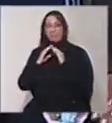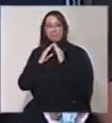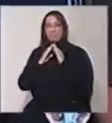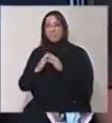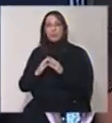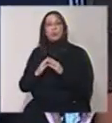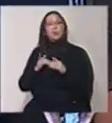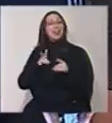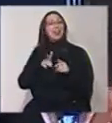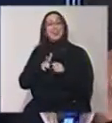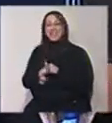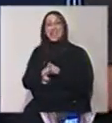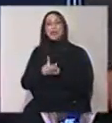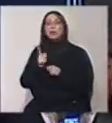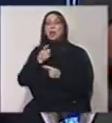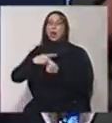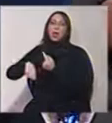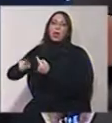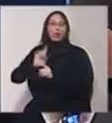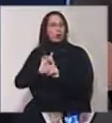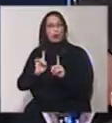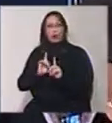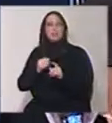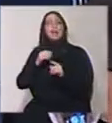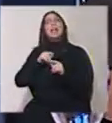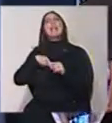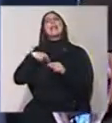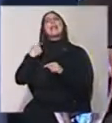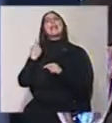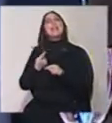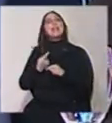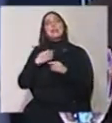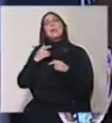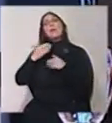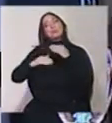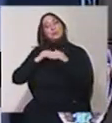lo más directa posible para ir al grano y en todo caso después ir avanzando.